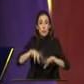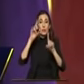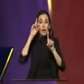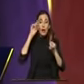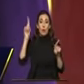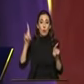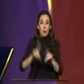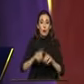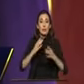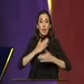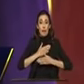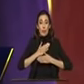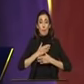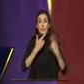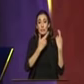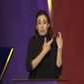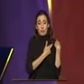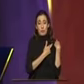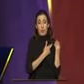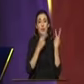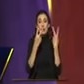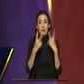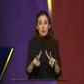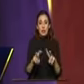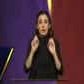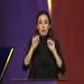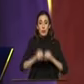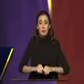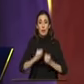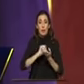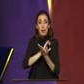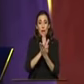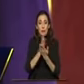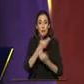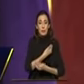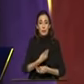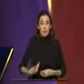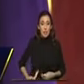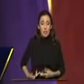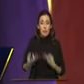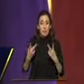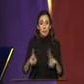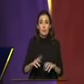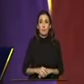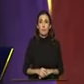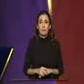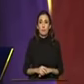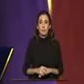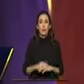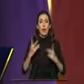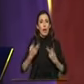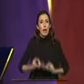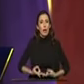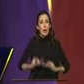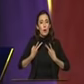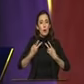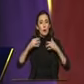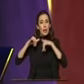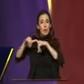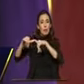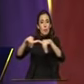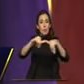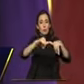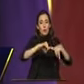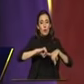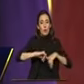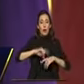en mis responsabilidades y competencias de colegislador. Vivimos la frescura de una democracia